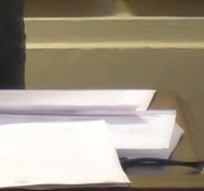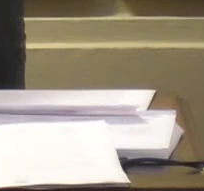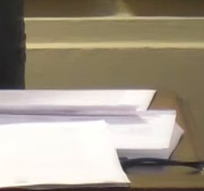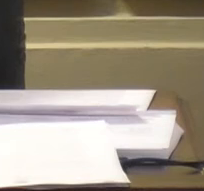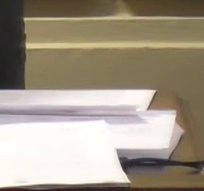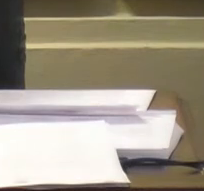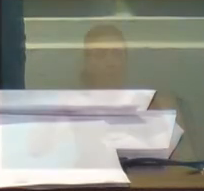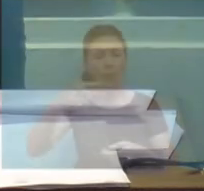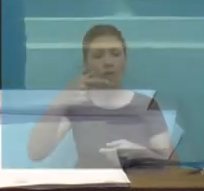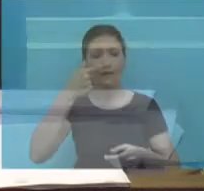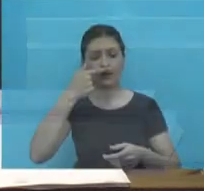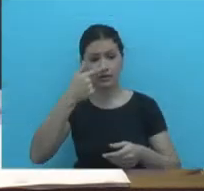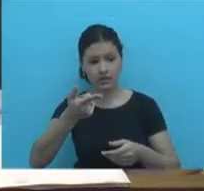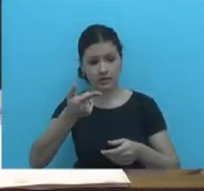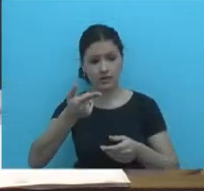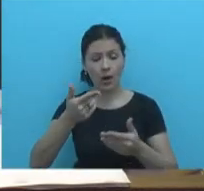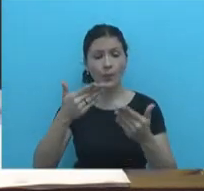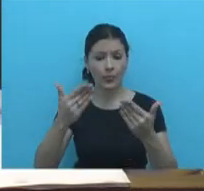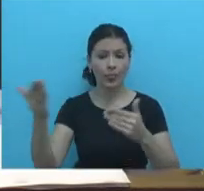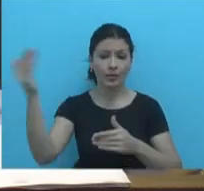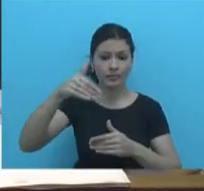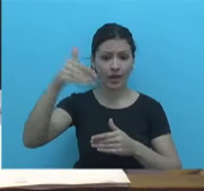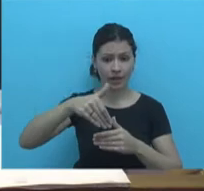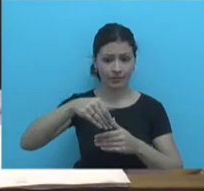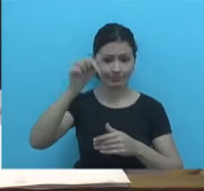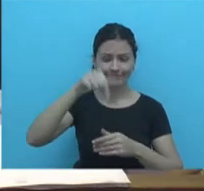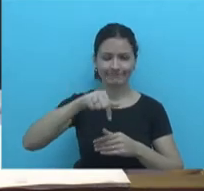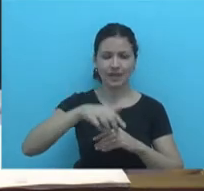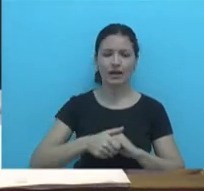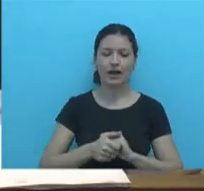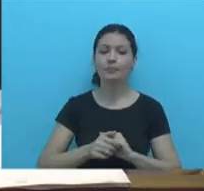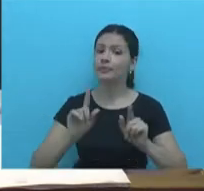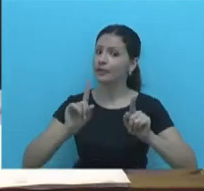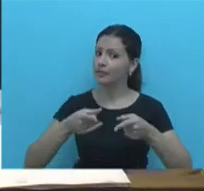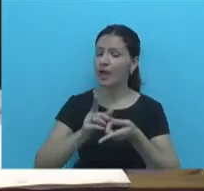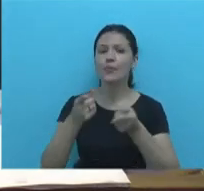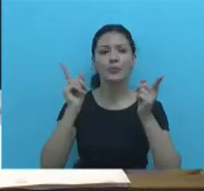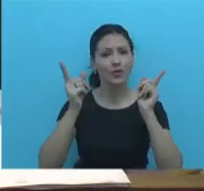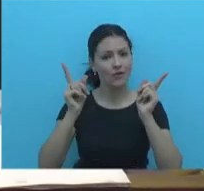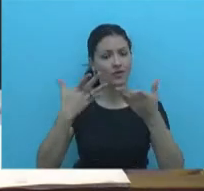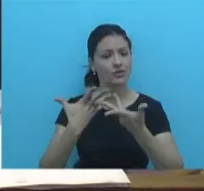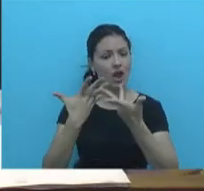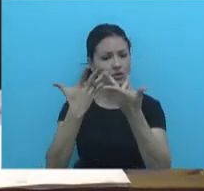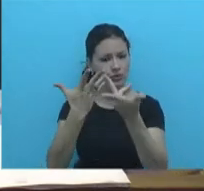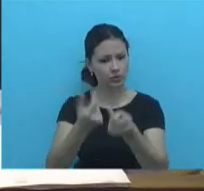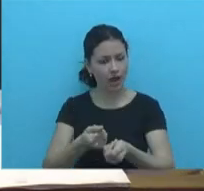puesto de manifiesto por ustedes, y particularmente de los profesores que